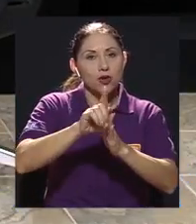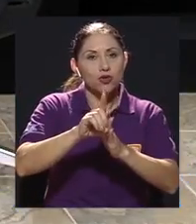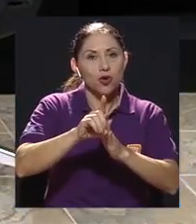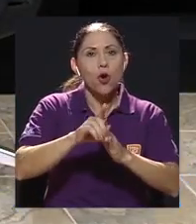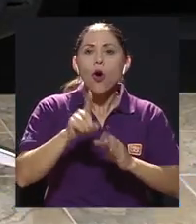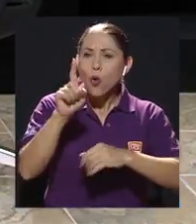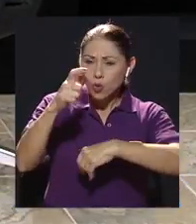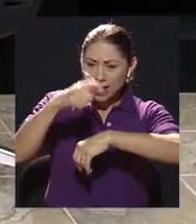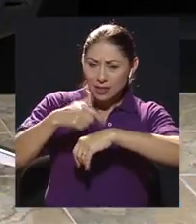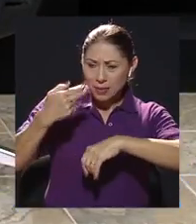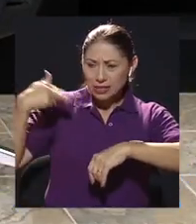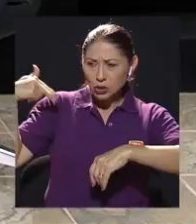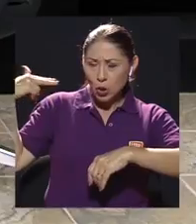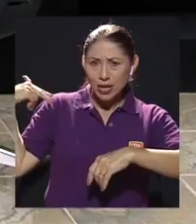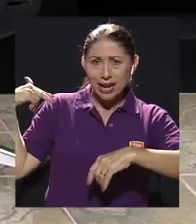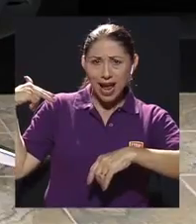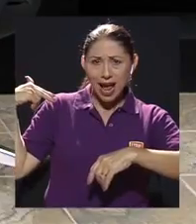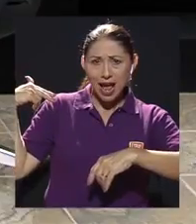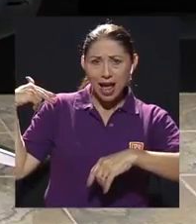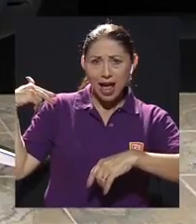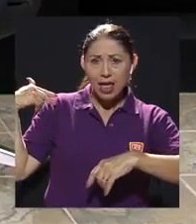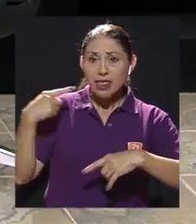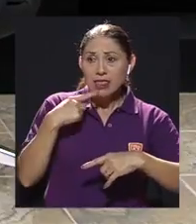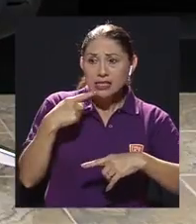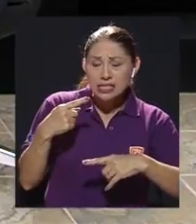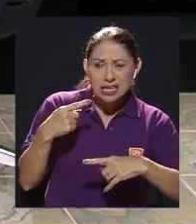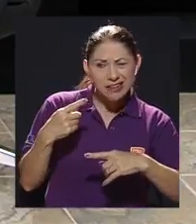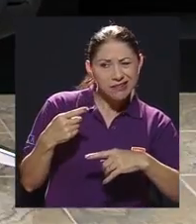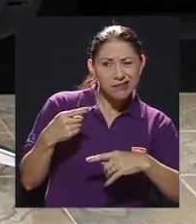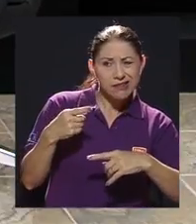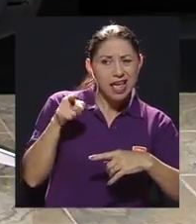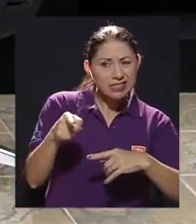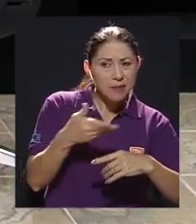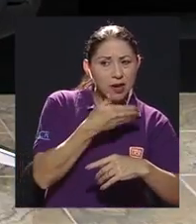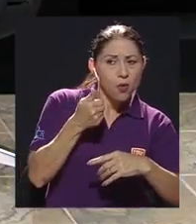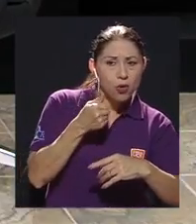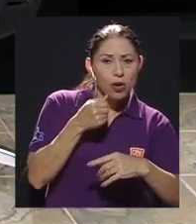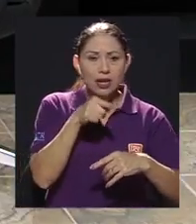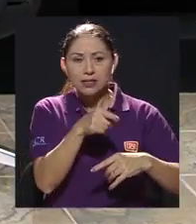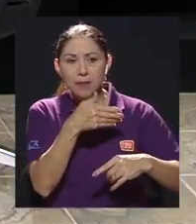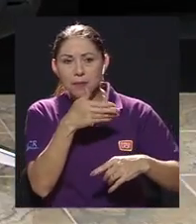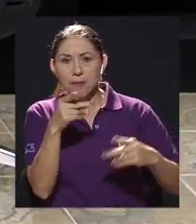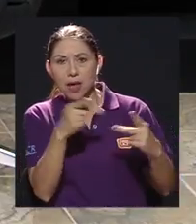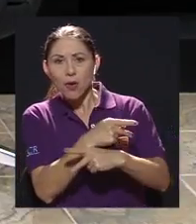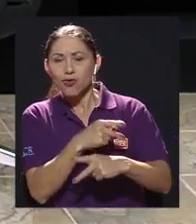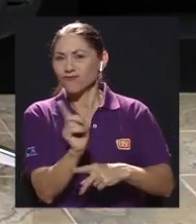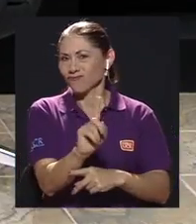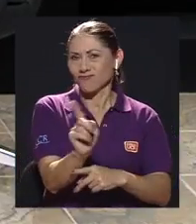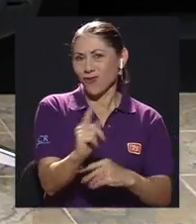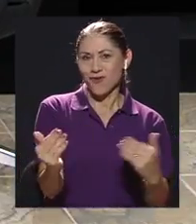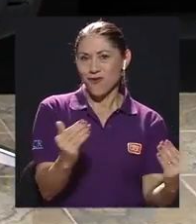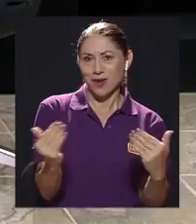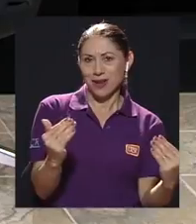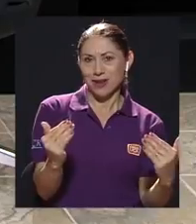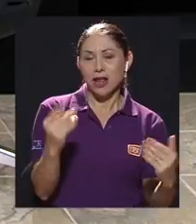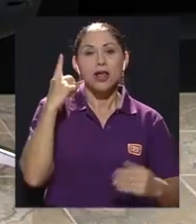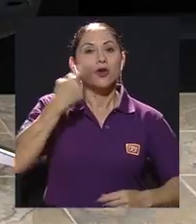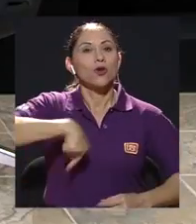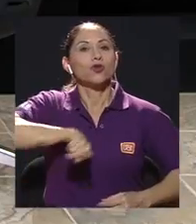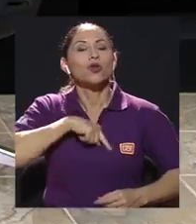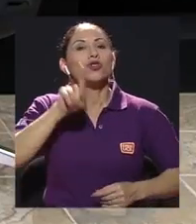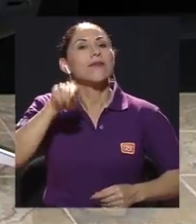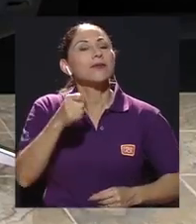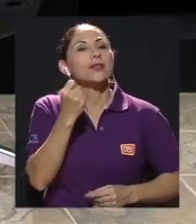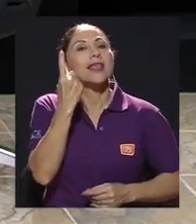histórica como mejor o peor que otras, porque a nosotros nos corresponde tratar de entender los contextos en